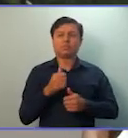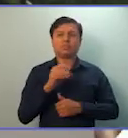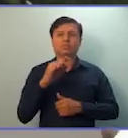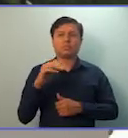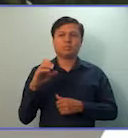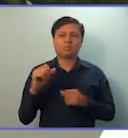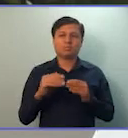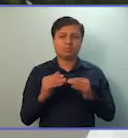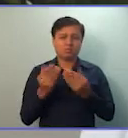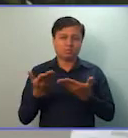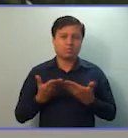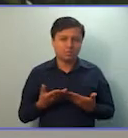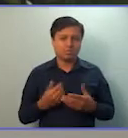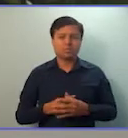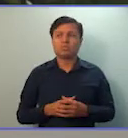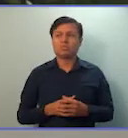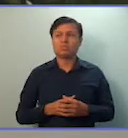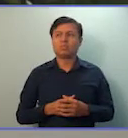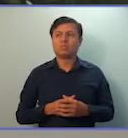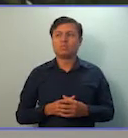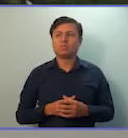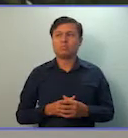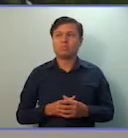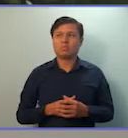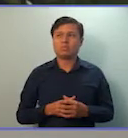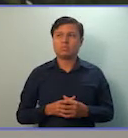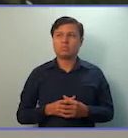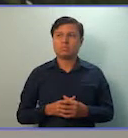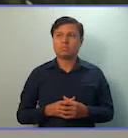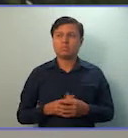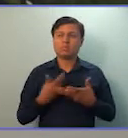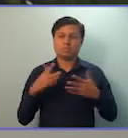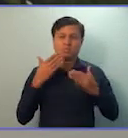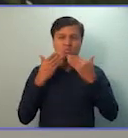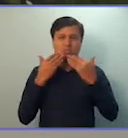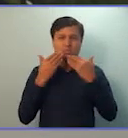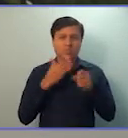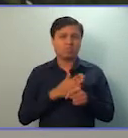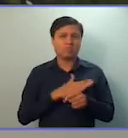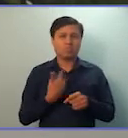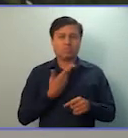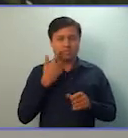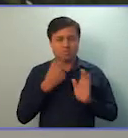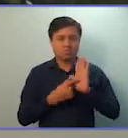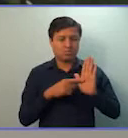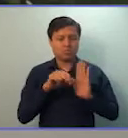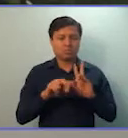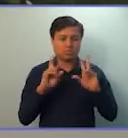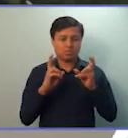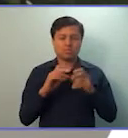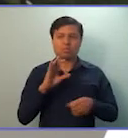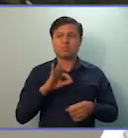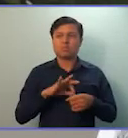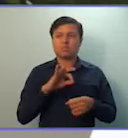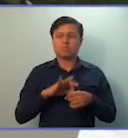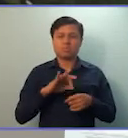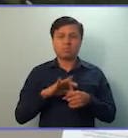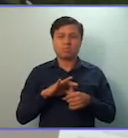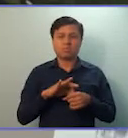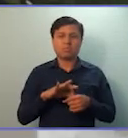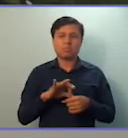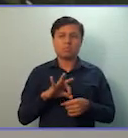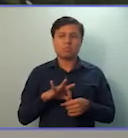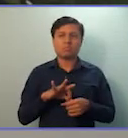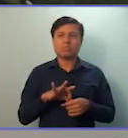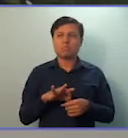participa es decir este como antes nosotros señalamos este hecho de la de las elecciones como el